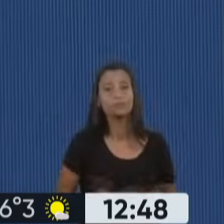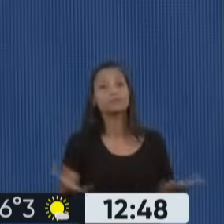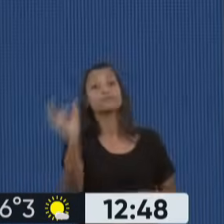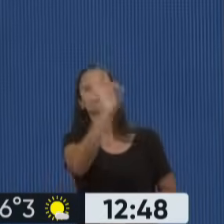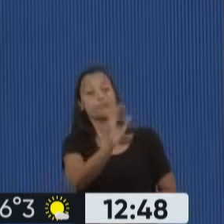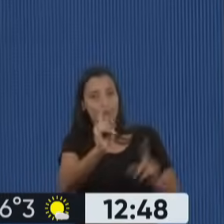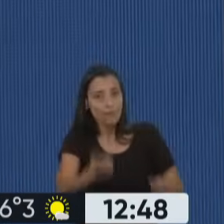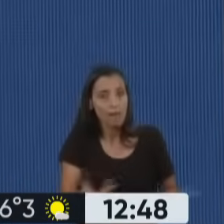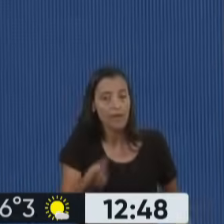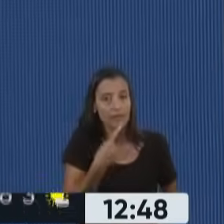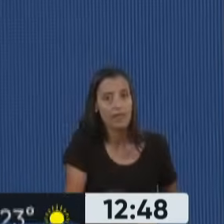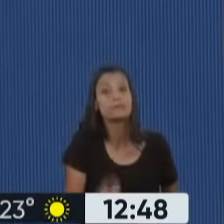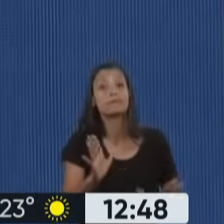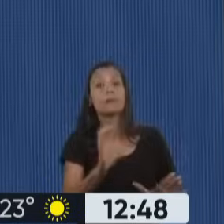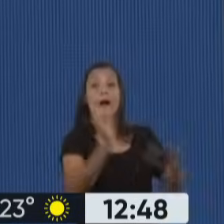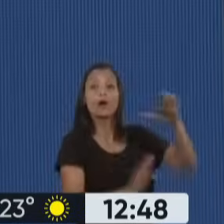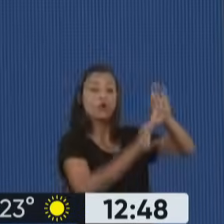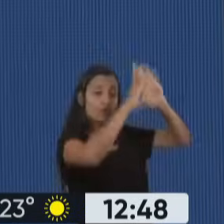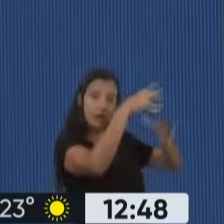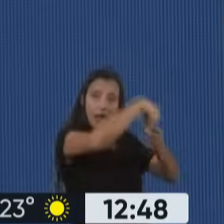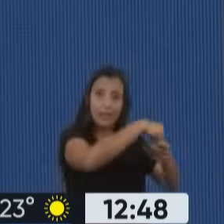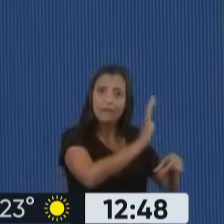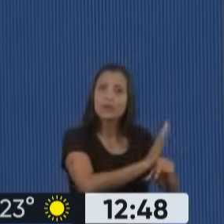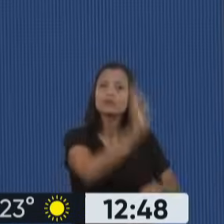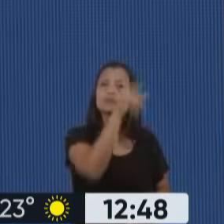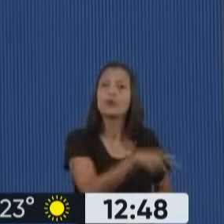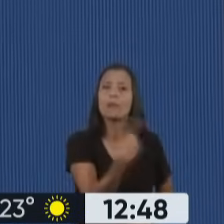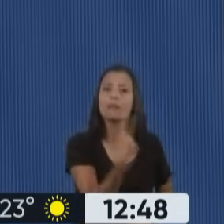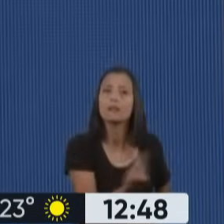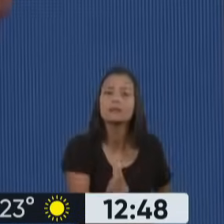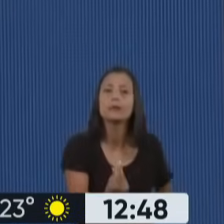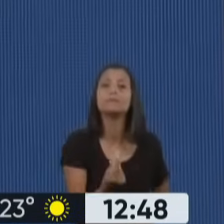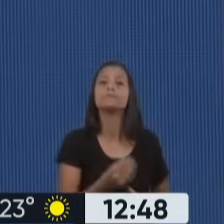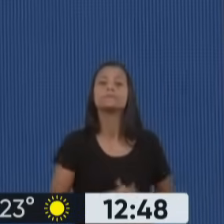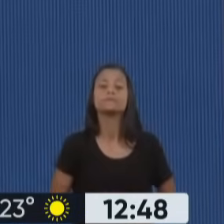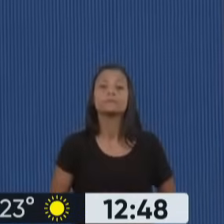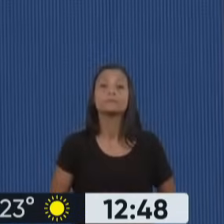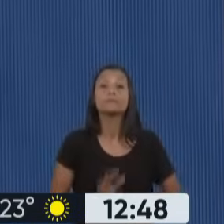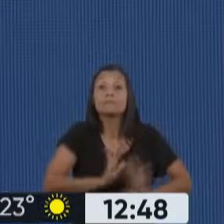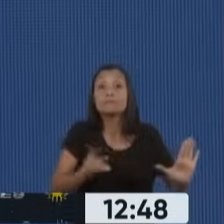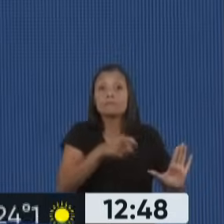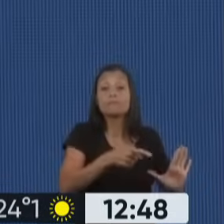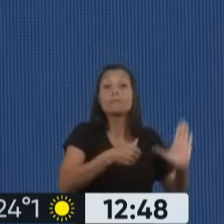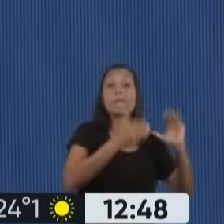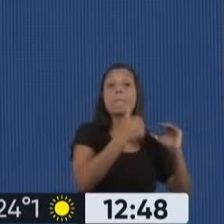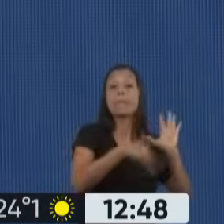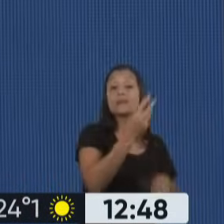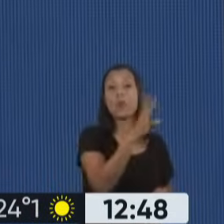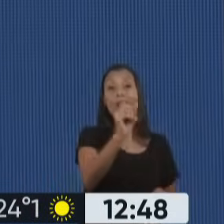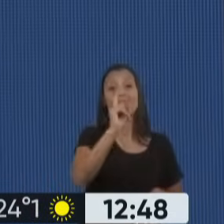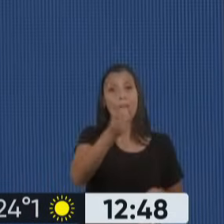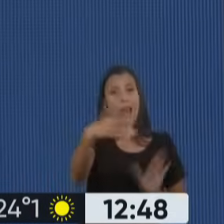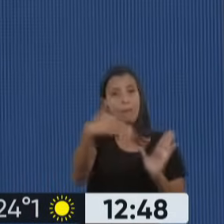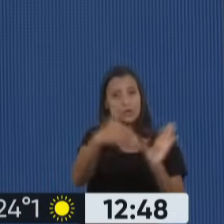la aberración que teníamos en el Banco Central de que solamente teníamos, solo de las IRAs teníamos más de 40.000 millones de dólares